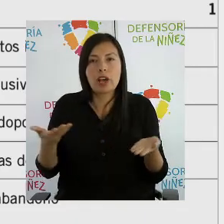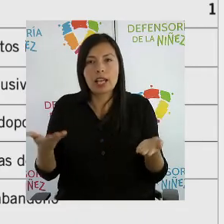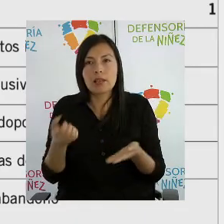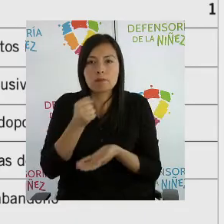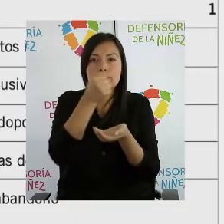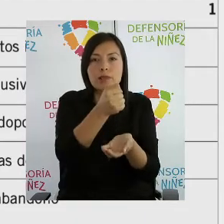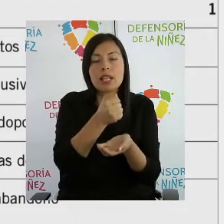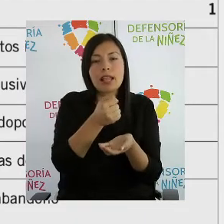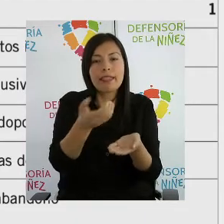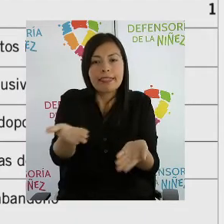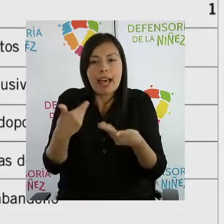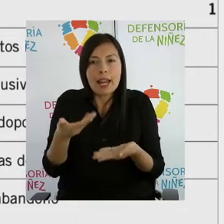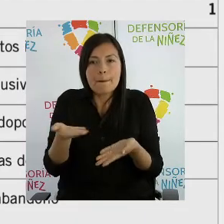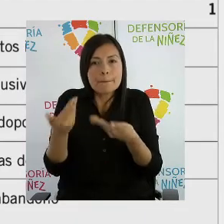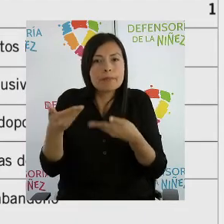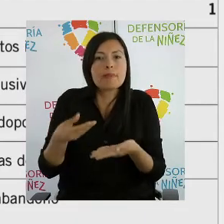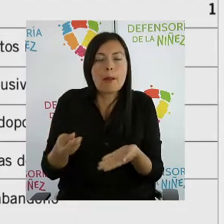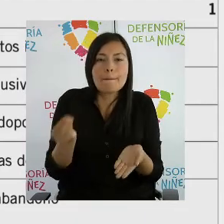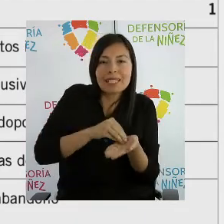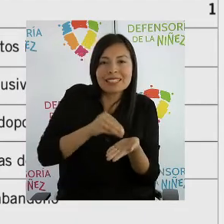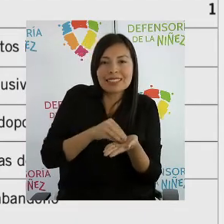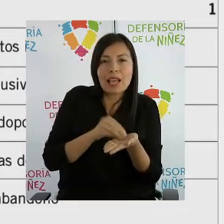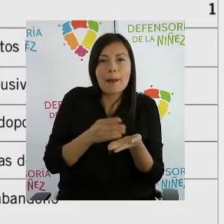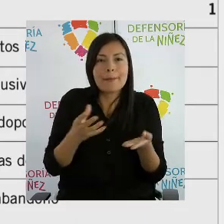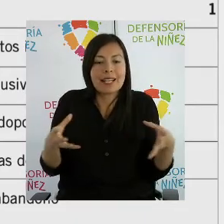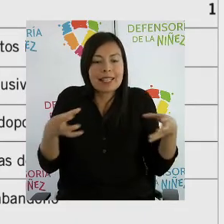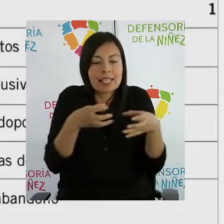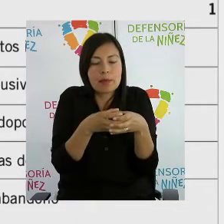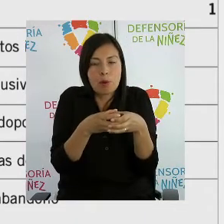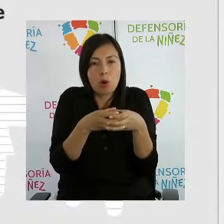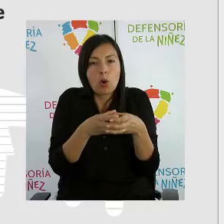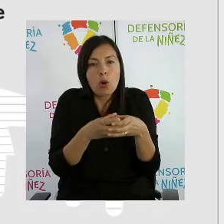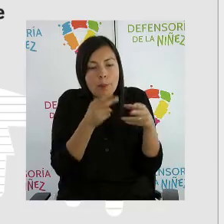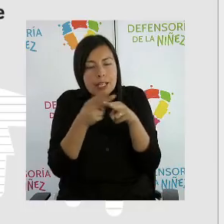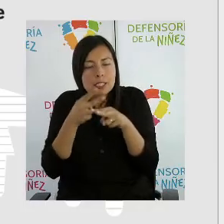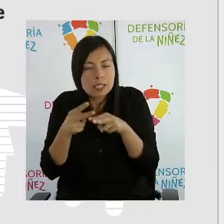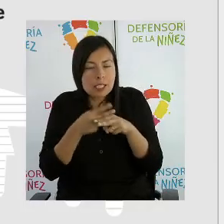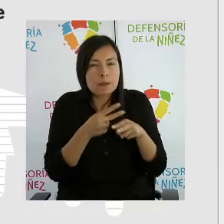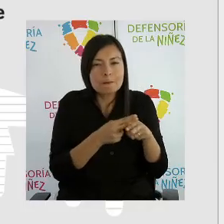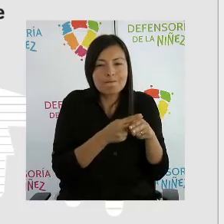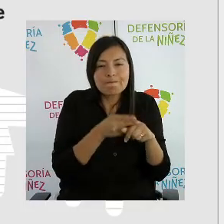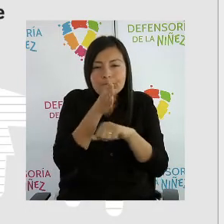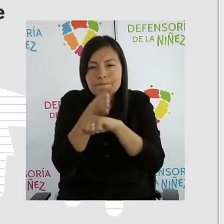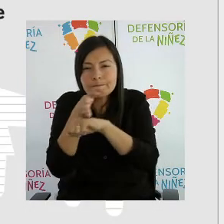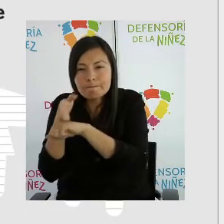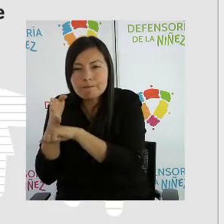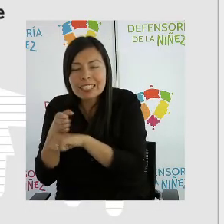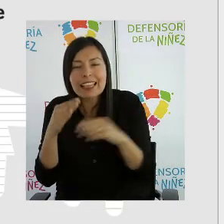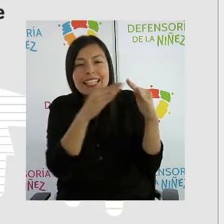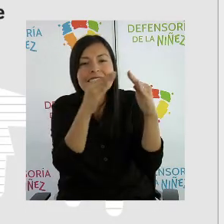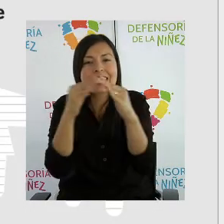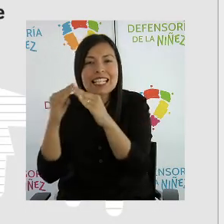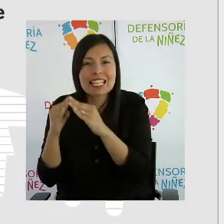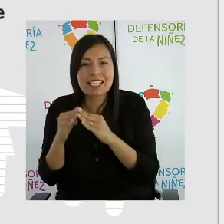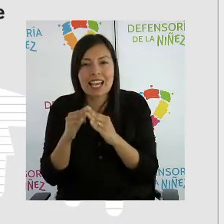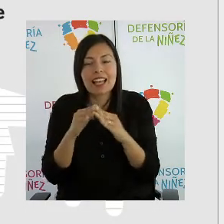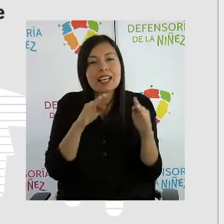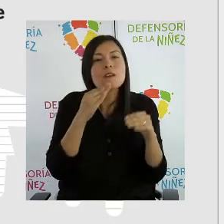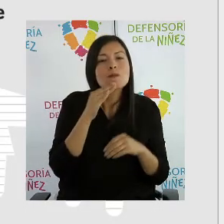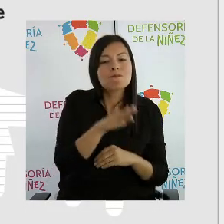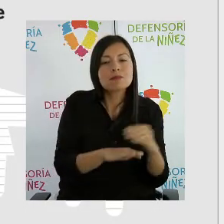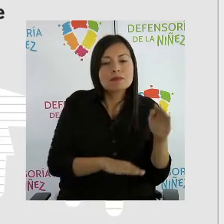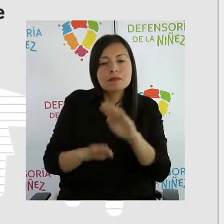recursos suficientes para generar un equipo potente que nos permita realizar las visitas en todas las residencias del país, generando